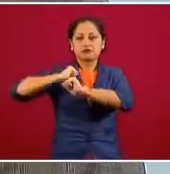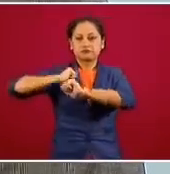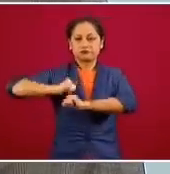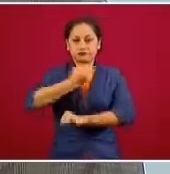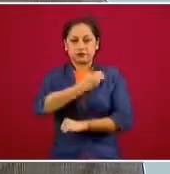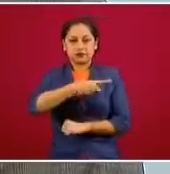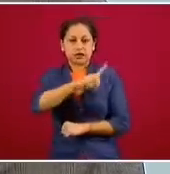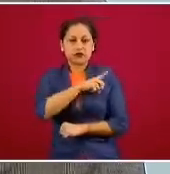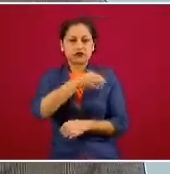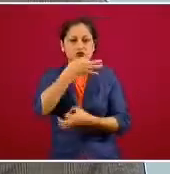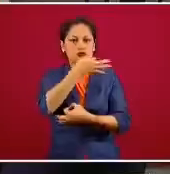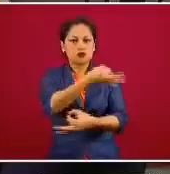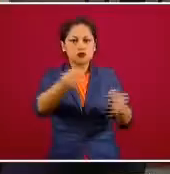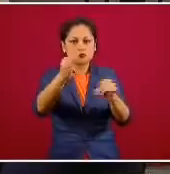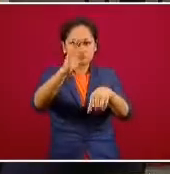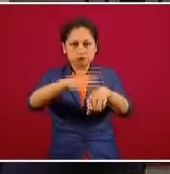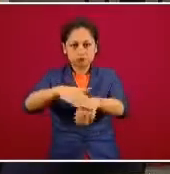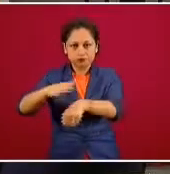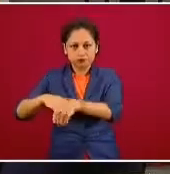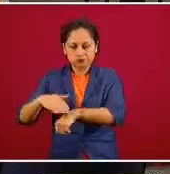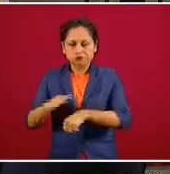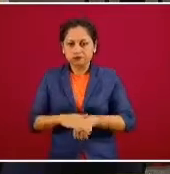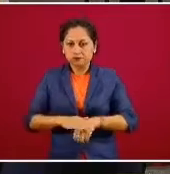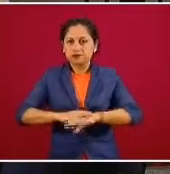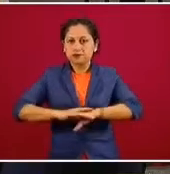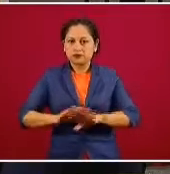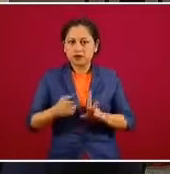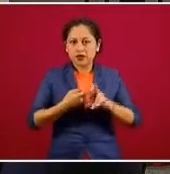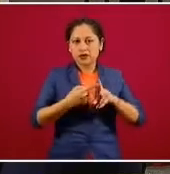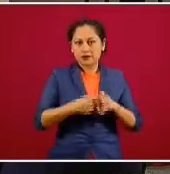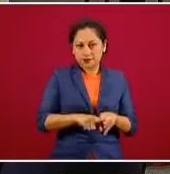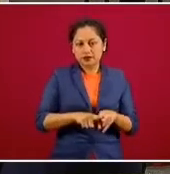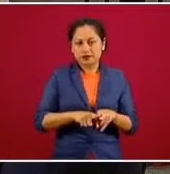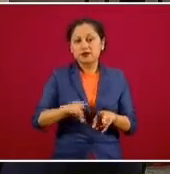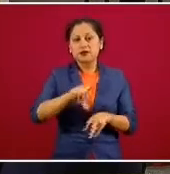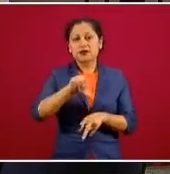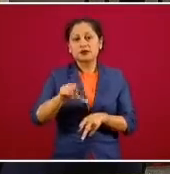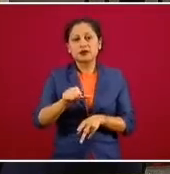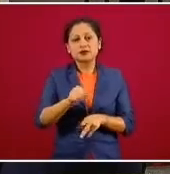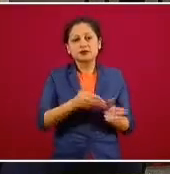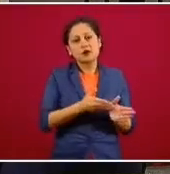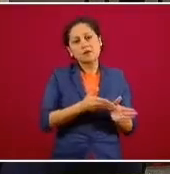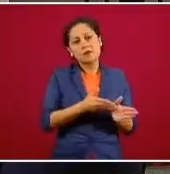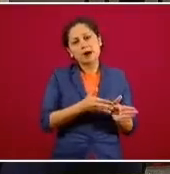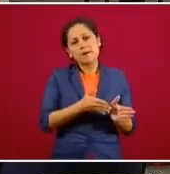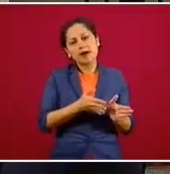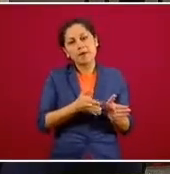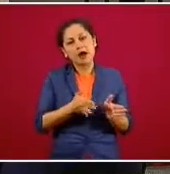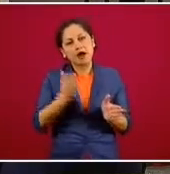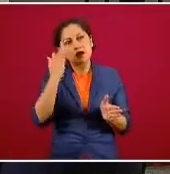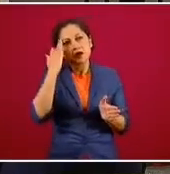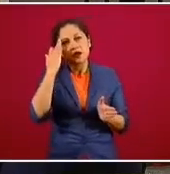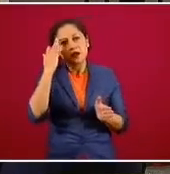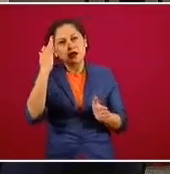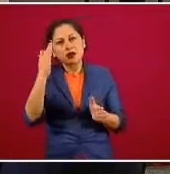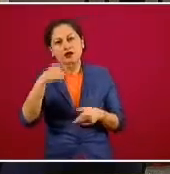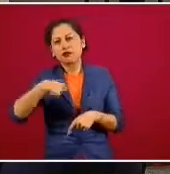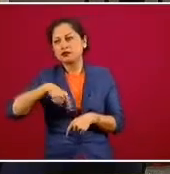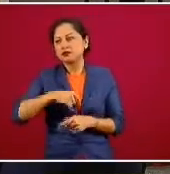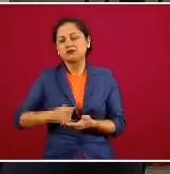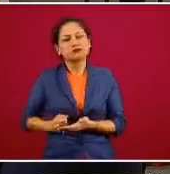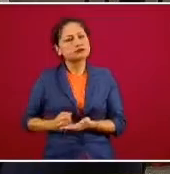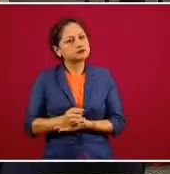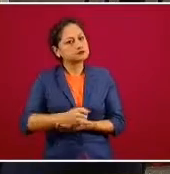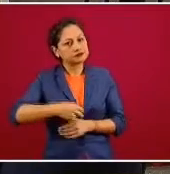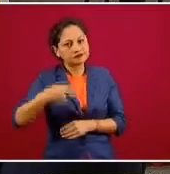sanitaria, identificamos también que necesitábamos hacerlas de manera más enérgica y más sincrónica para